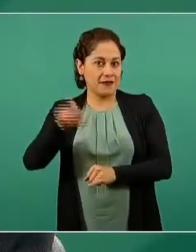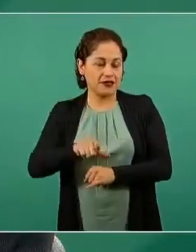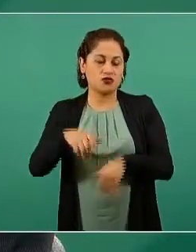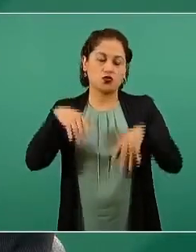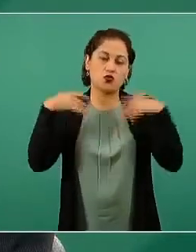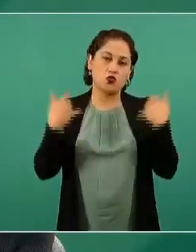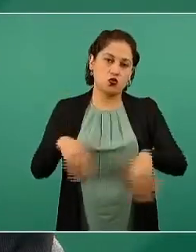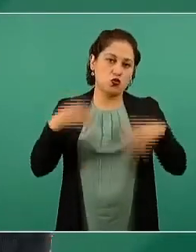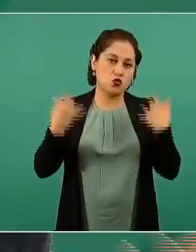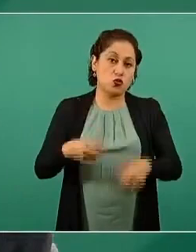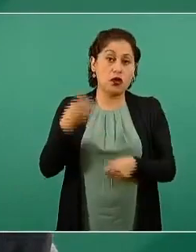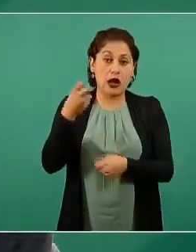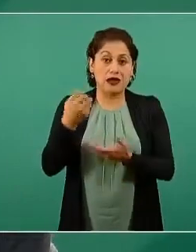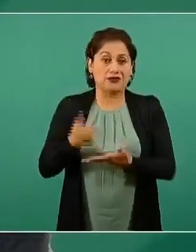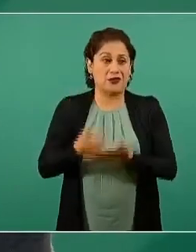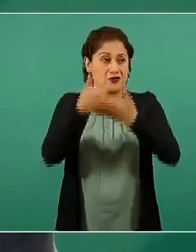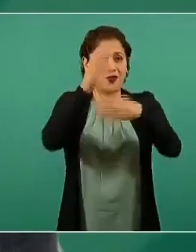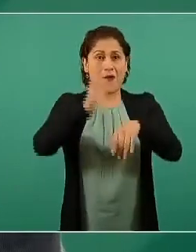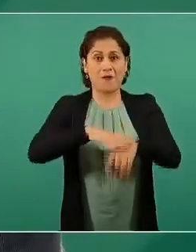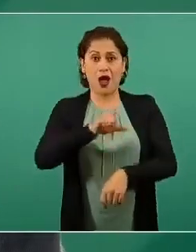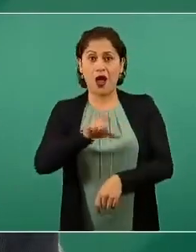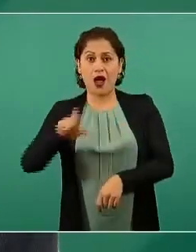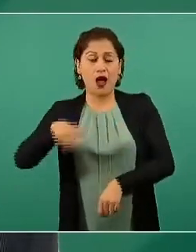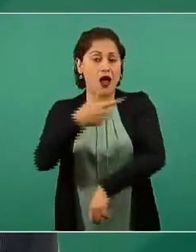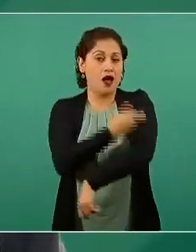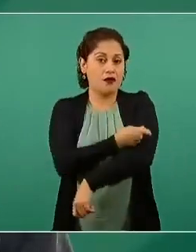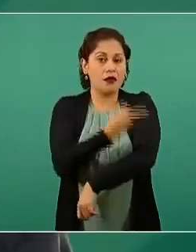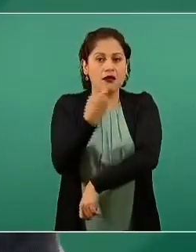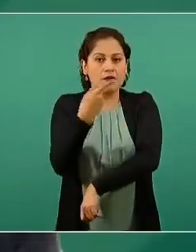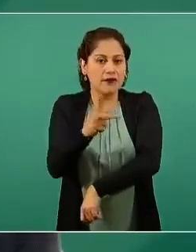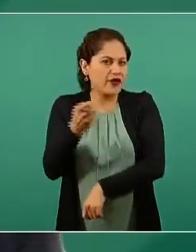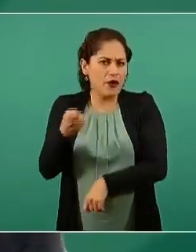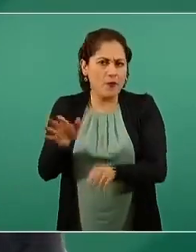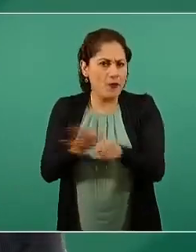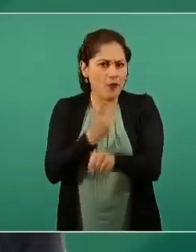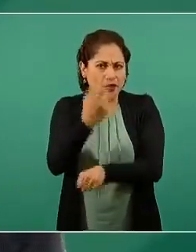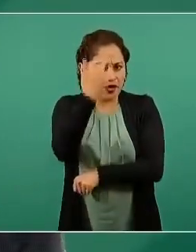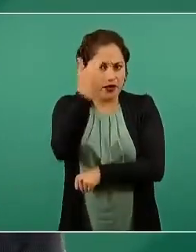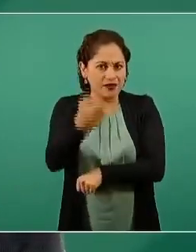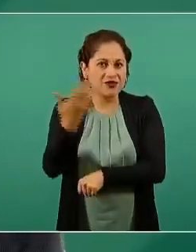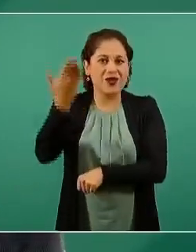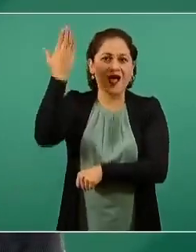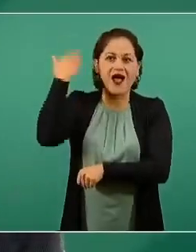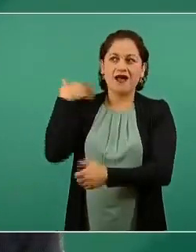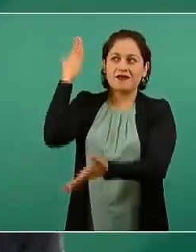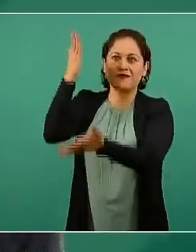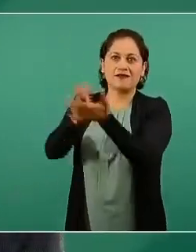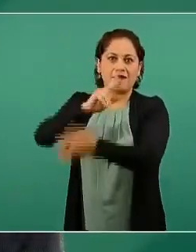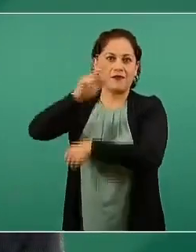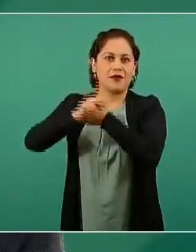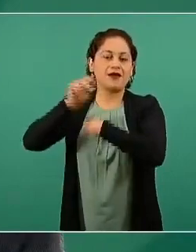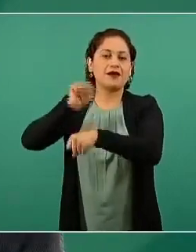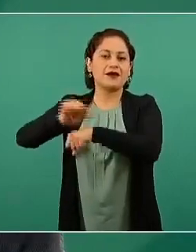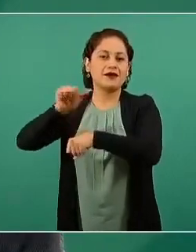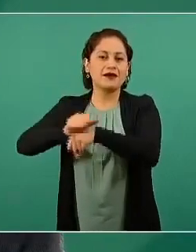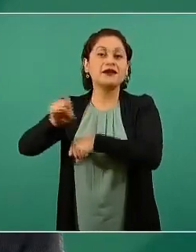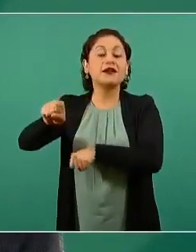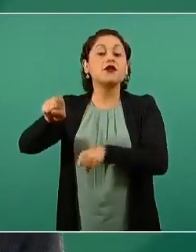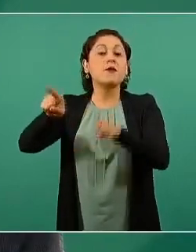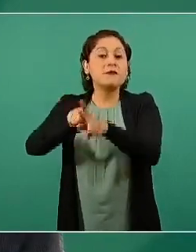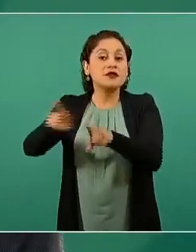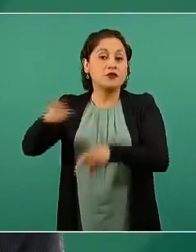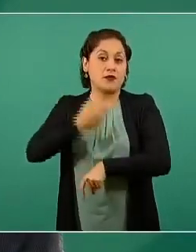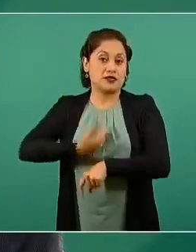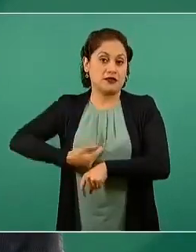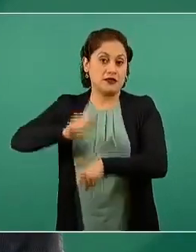capacidad adicional. Pero también fue producto de esa exitosa visita y del apoyo del presidente Fernández, de la ministra y